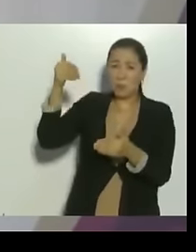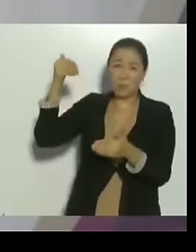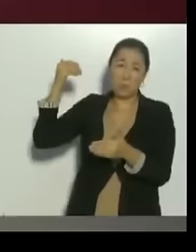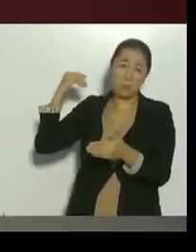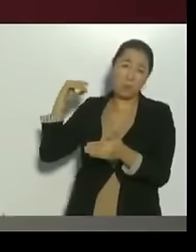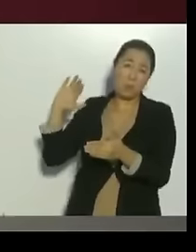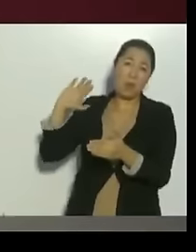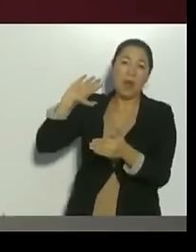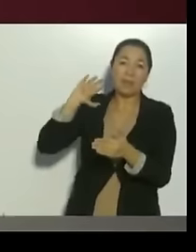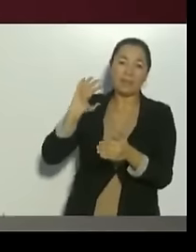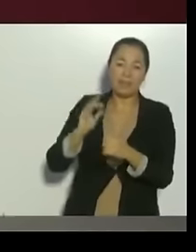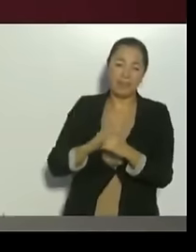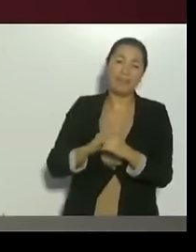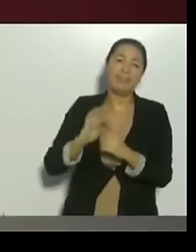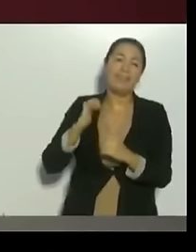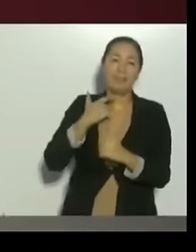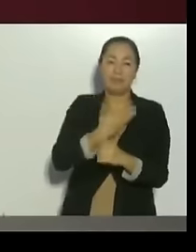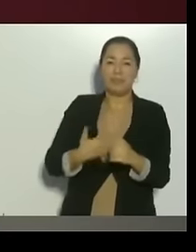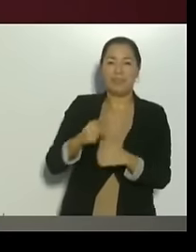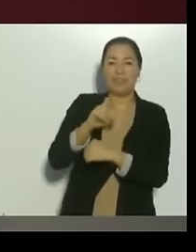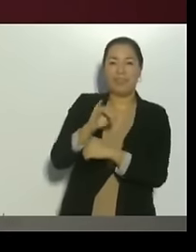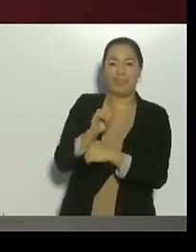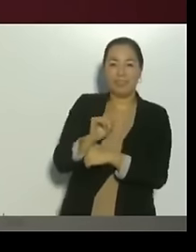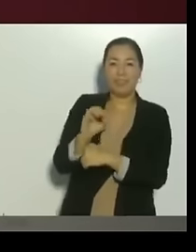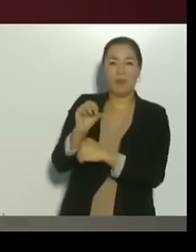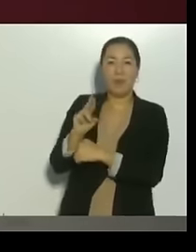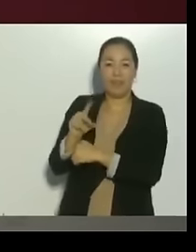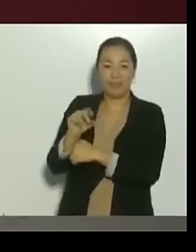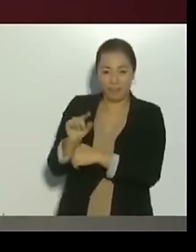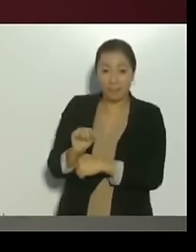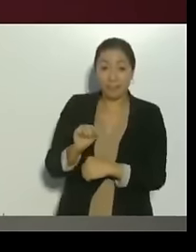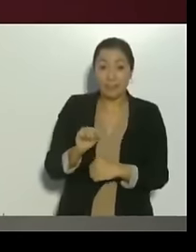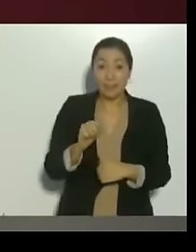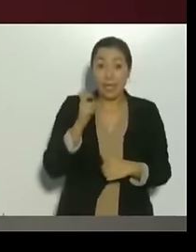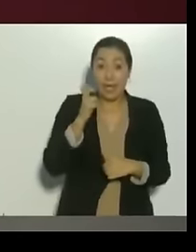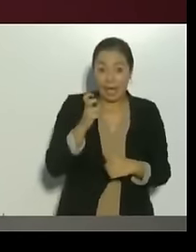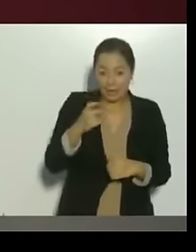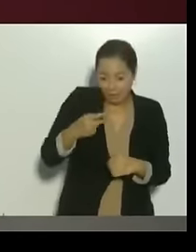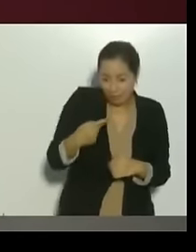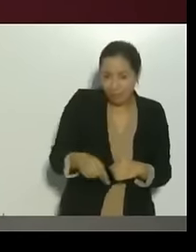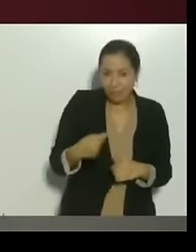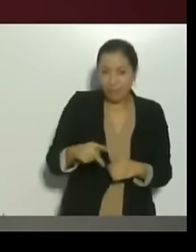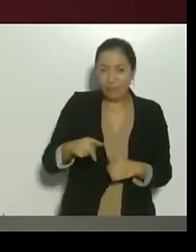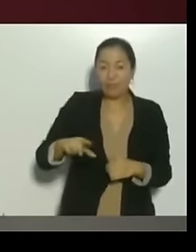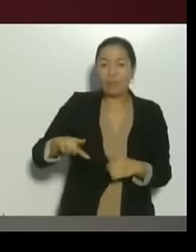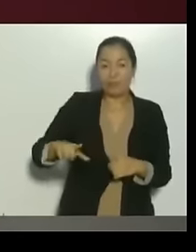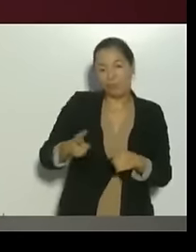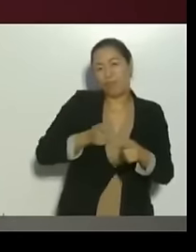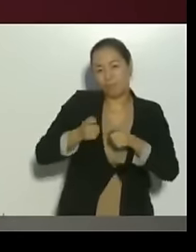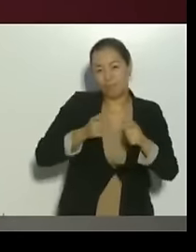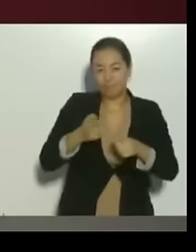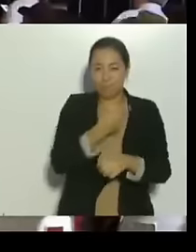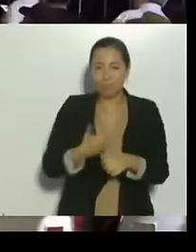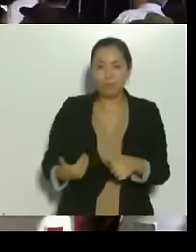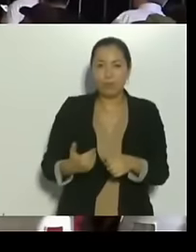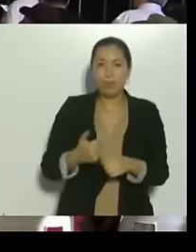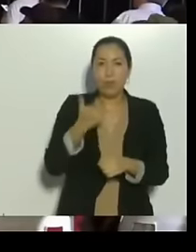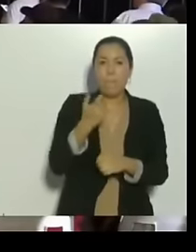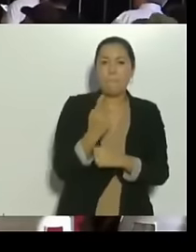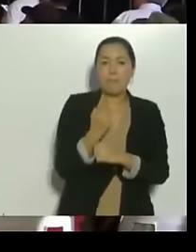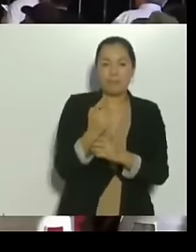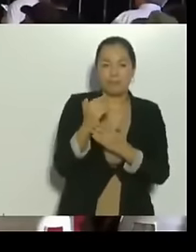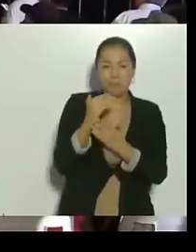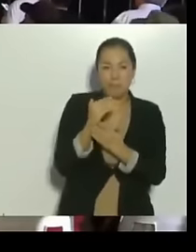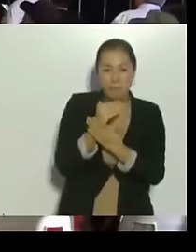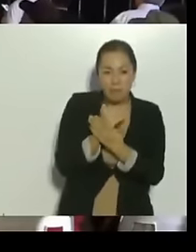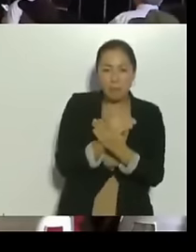ellos a sus negocios a crear la mano de obra necesaria y a llevar a este México a unos Lares mejores pero